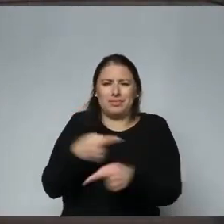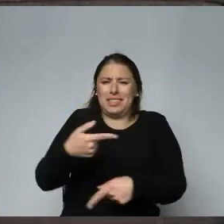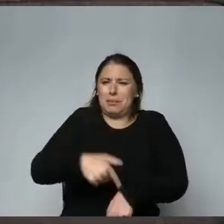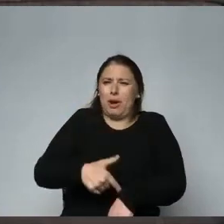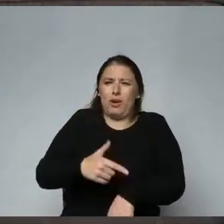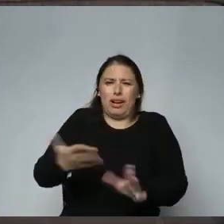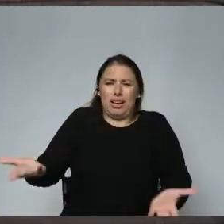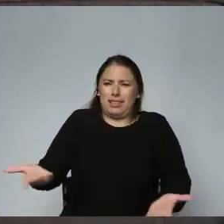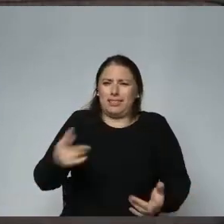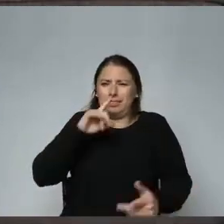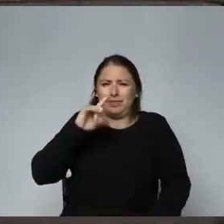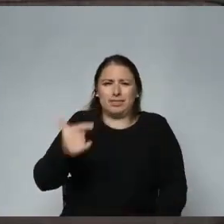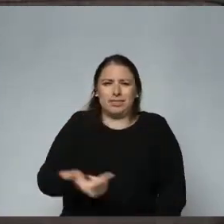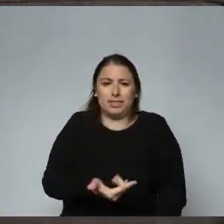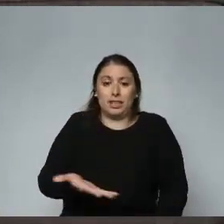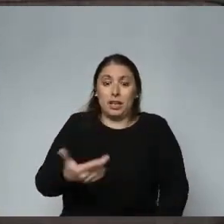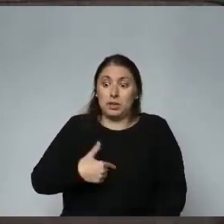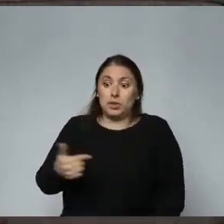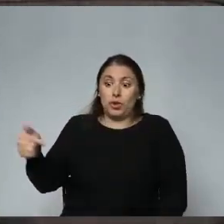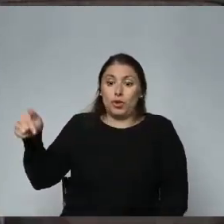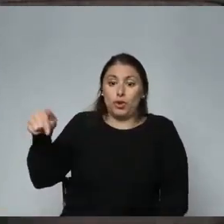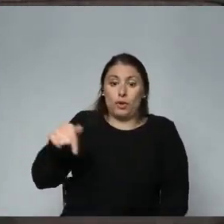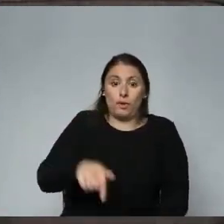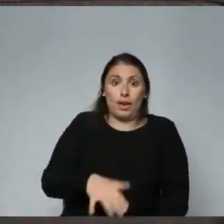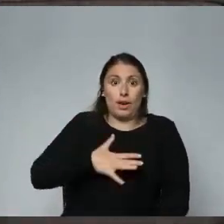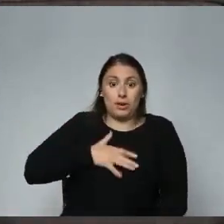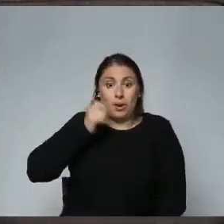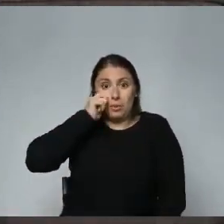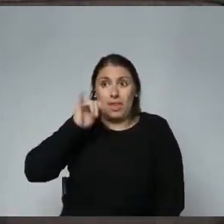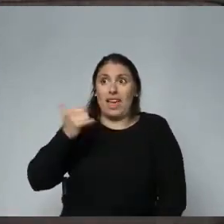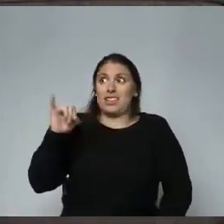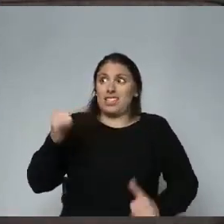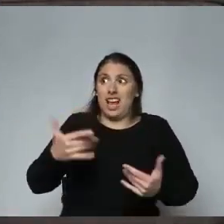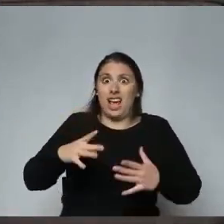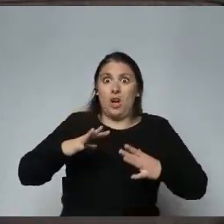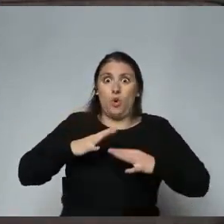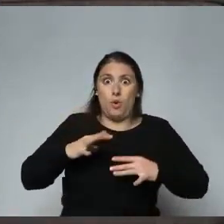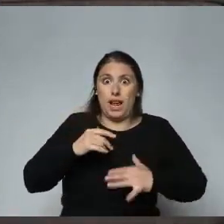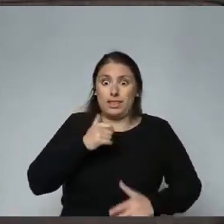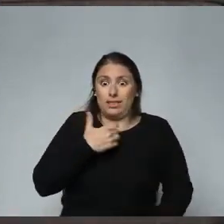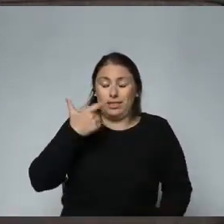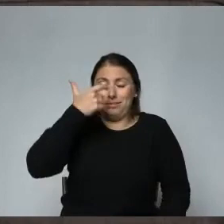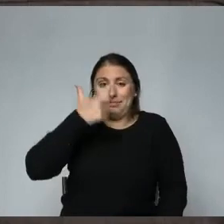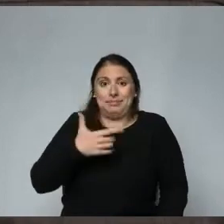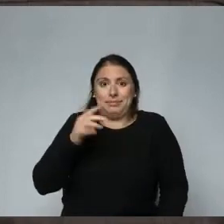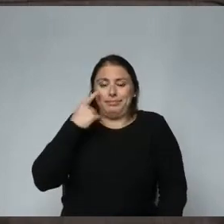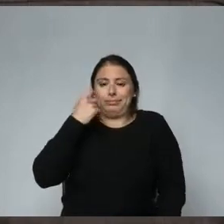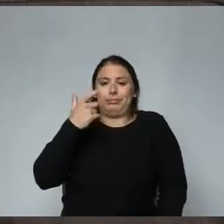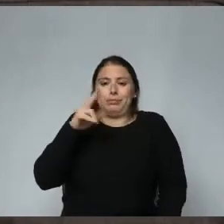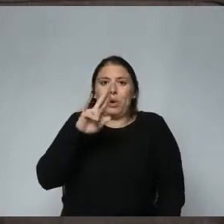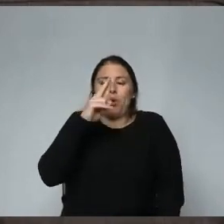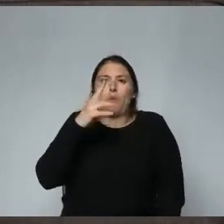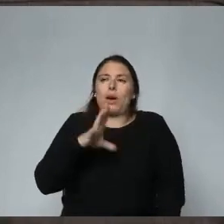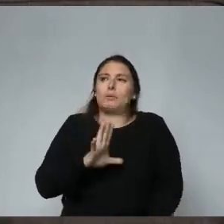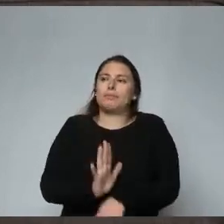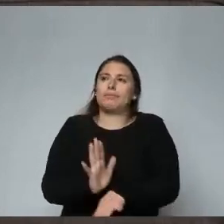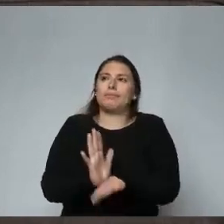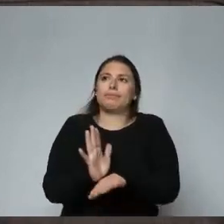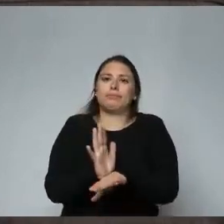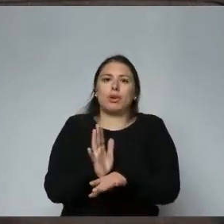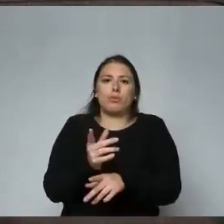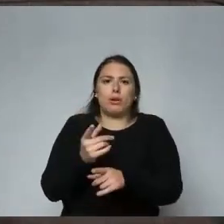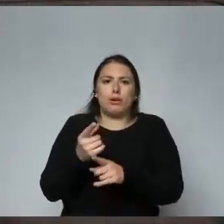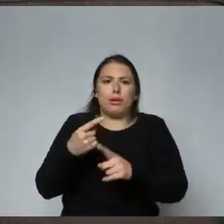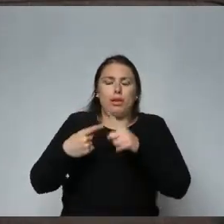Y bueno, haber venido acá con mi edad y mi jubilación da cuenta de que Uruguay como que viene